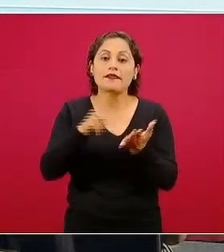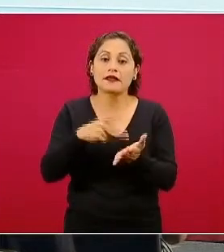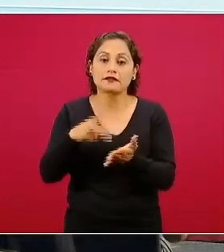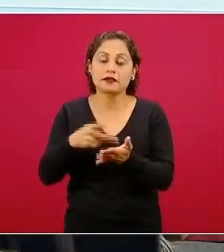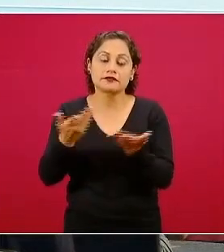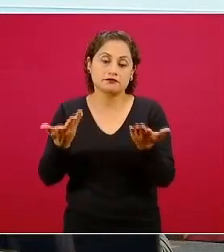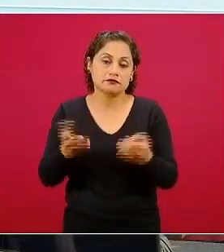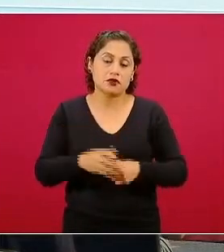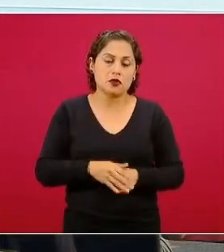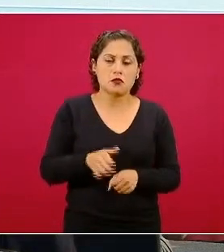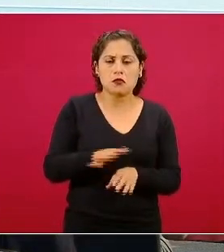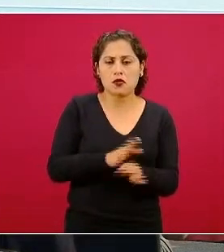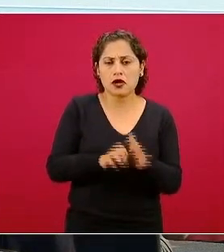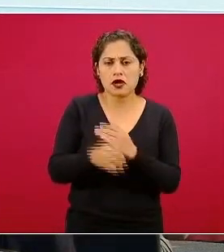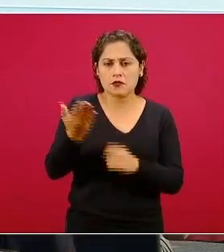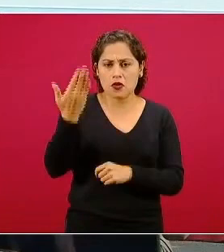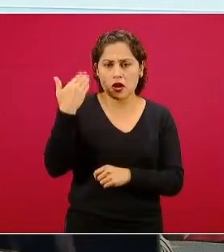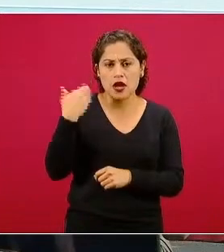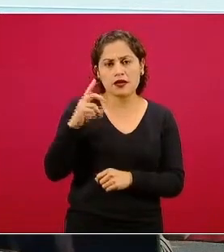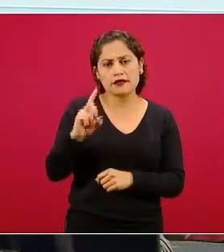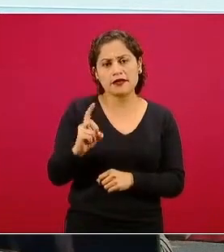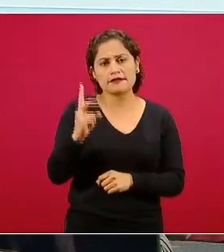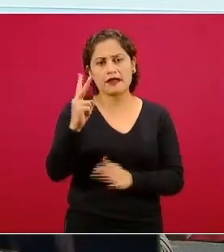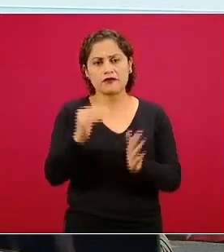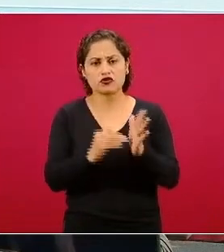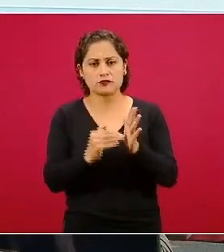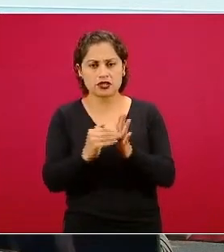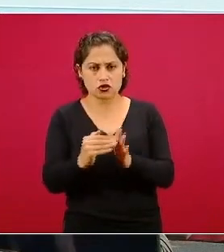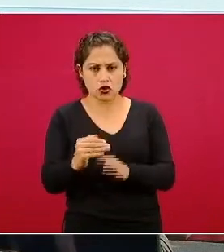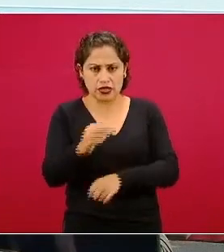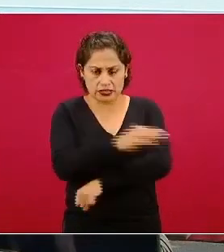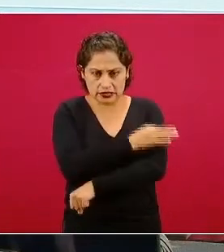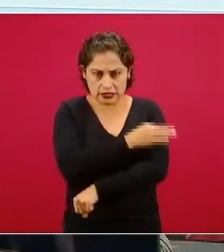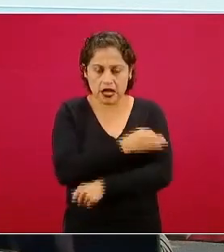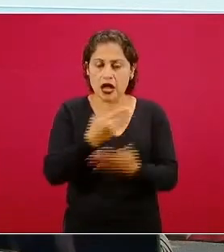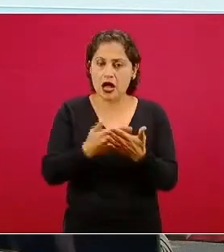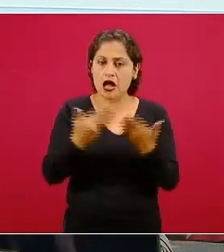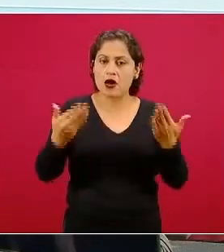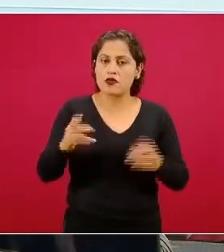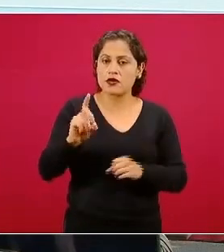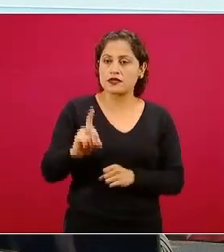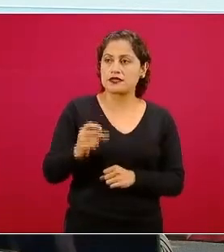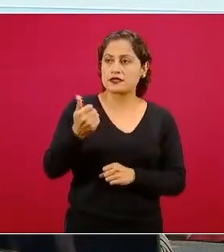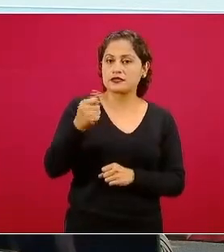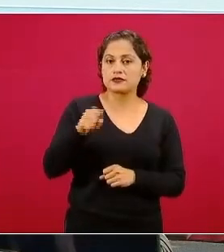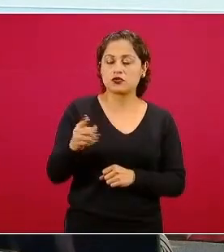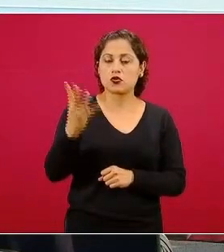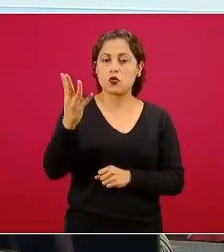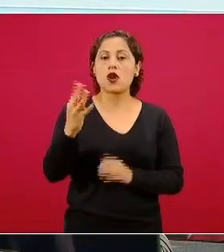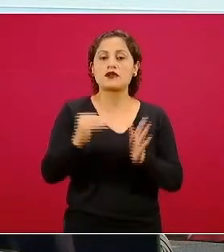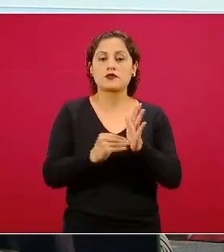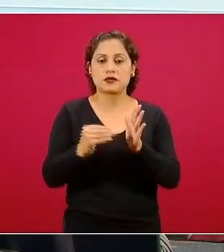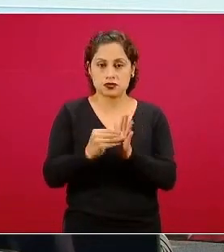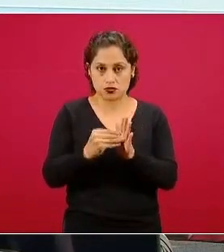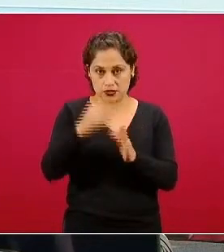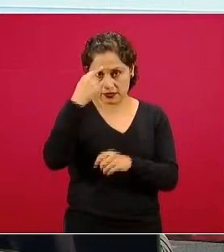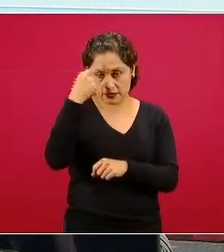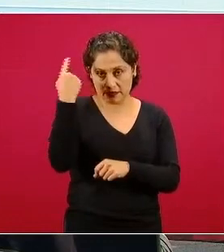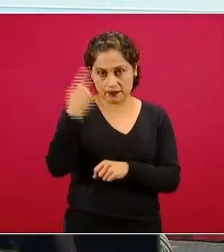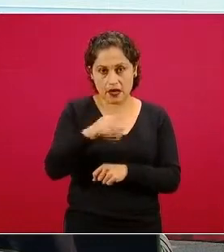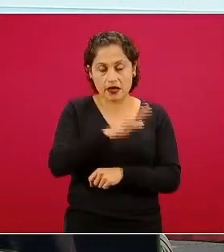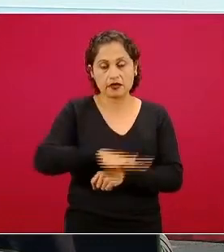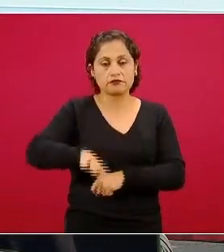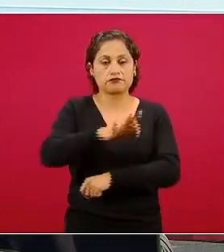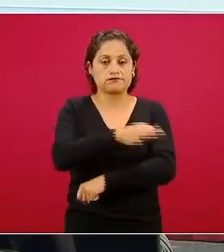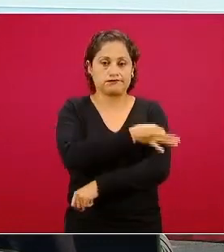se han aplicado un promedio de 32 millones de dosis, en esta temporada estamos hablando de 36.4 millones. La siguiente, por favor.